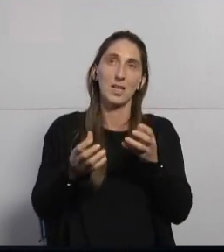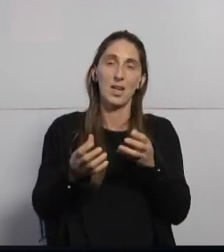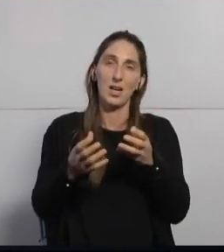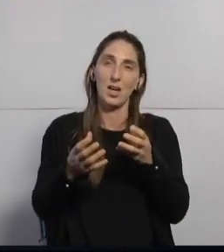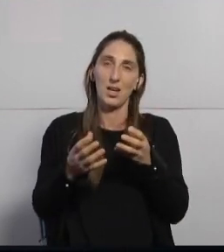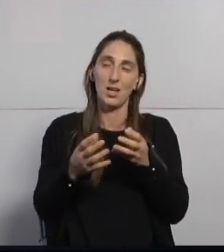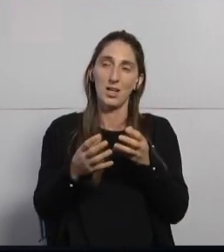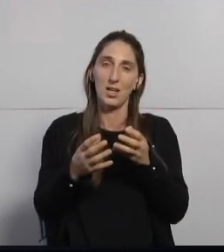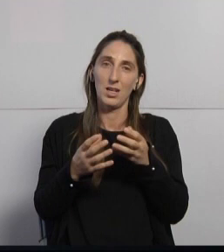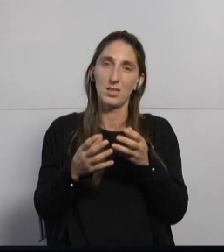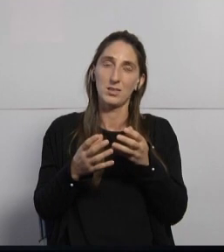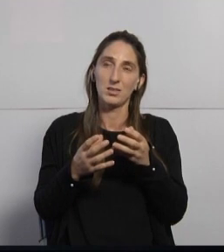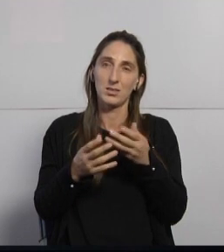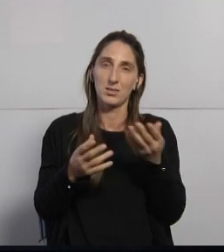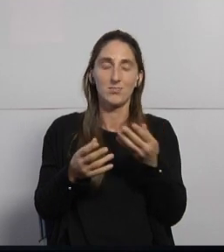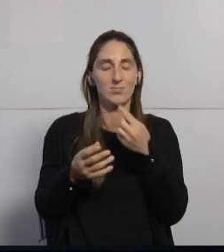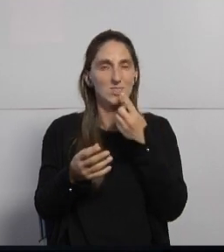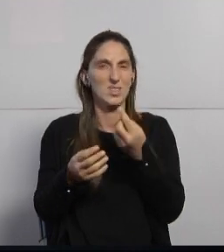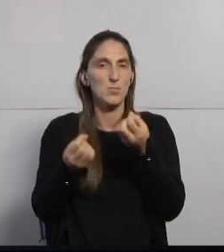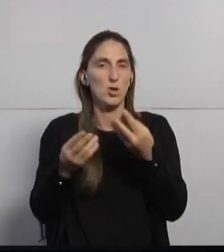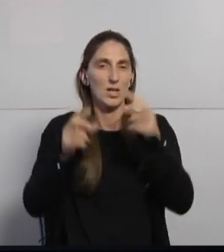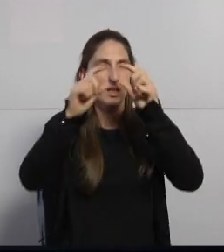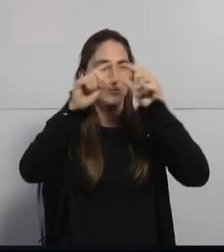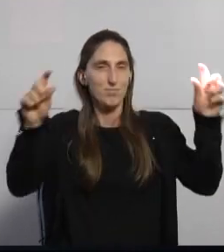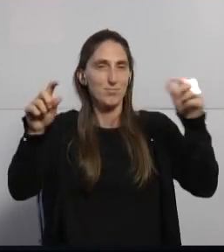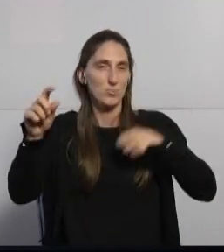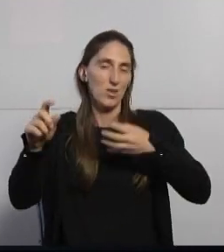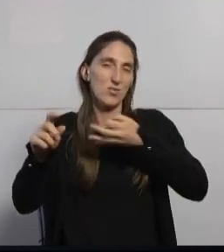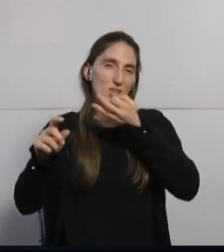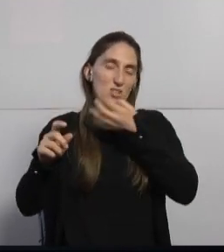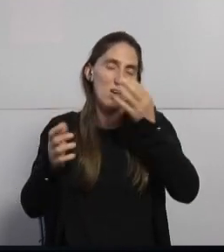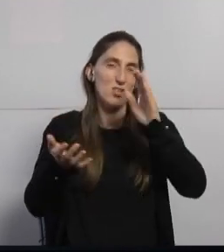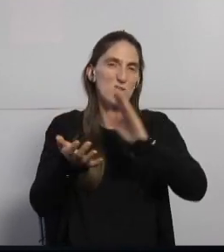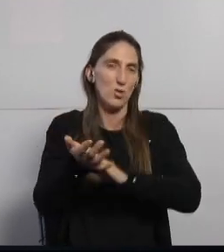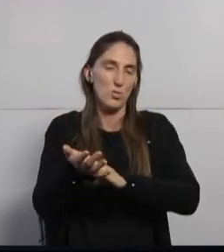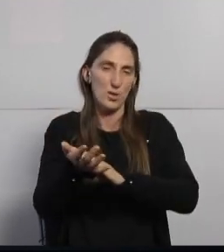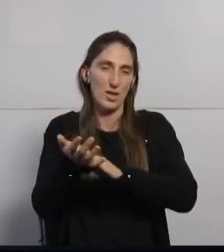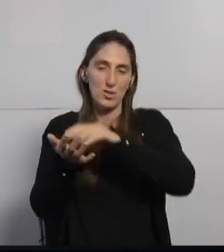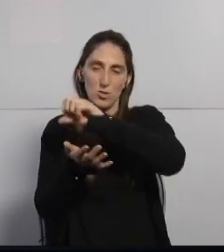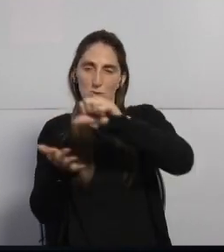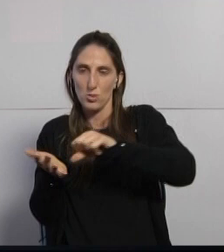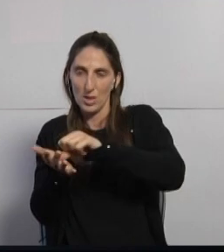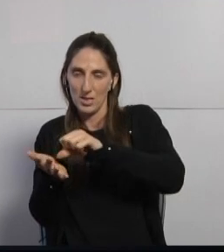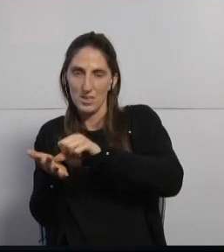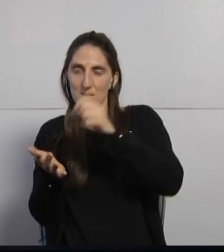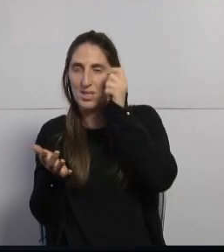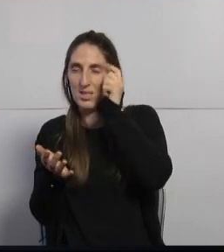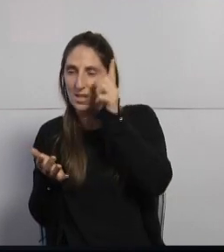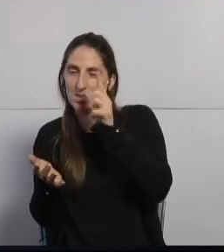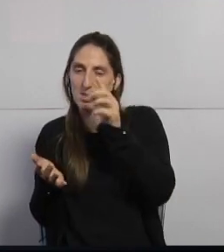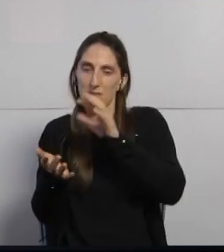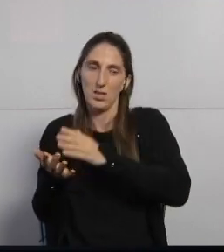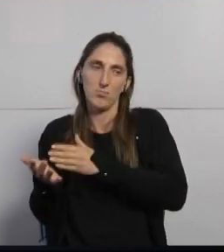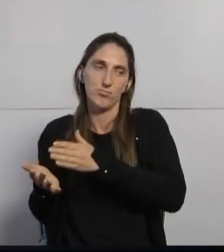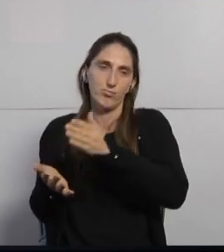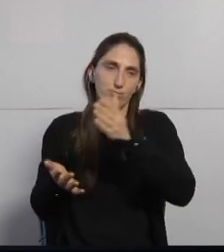alguna forma argumentar por qué el título de nuestra charla tiene que ver cómo ir desde ciudades inteligentes a negocios